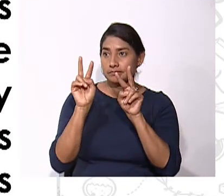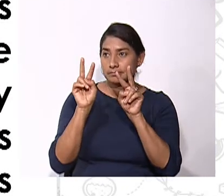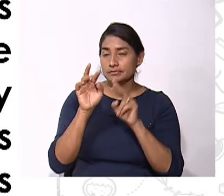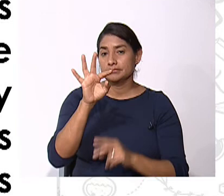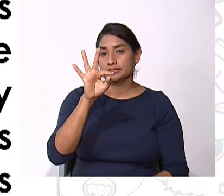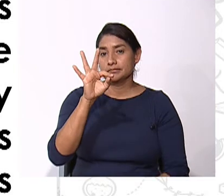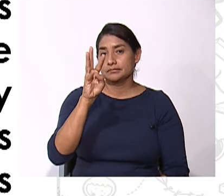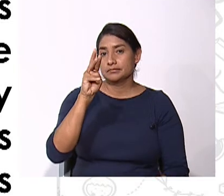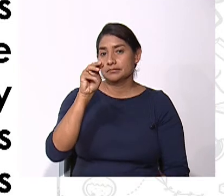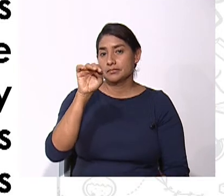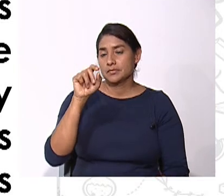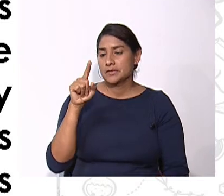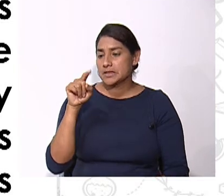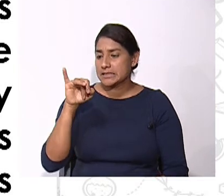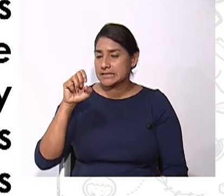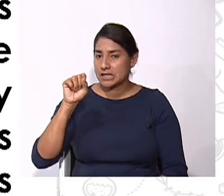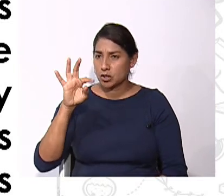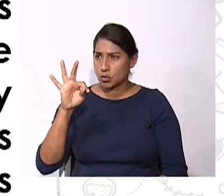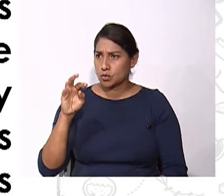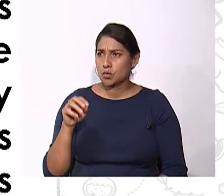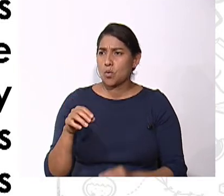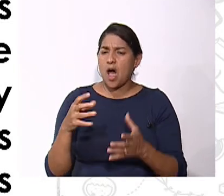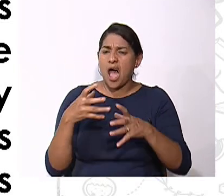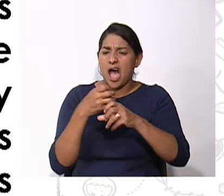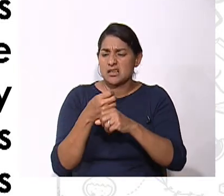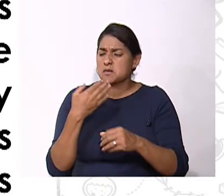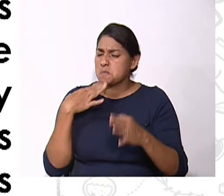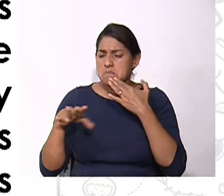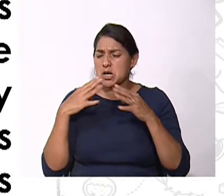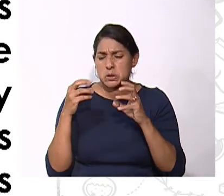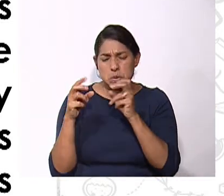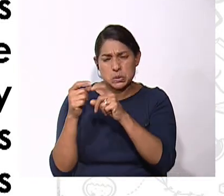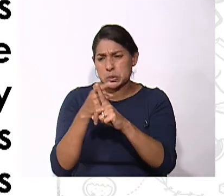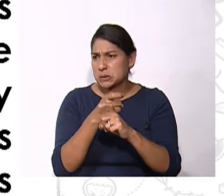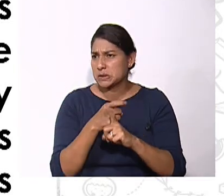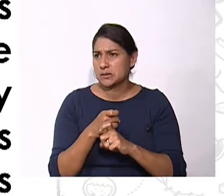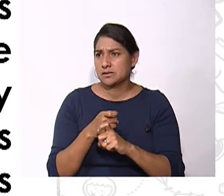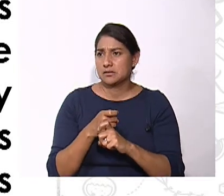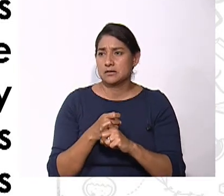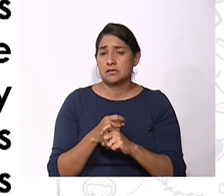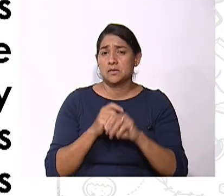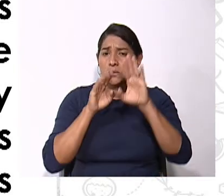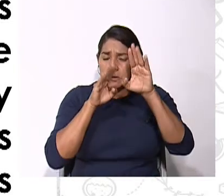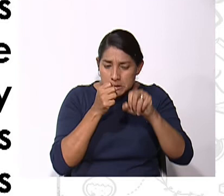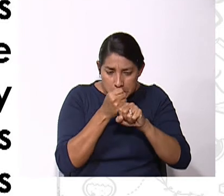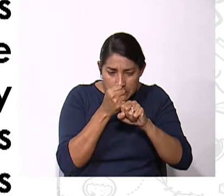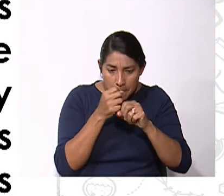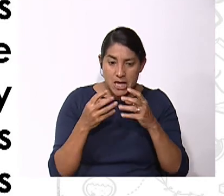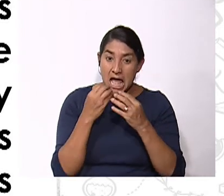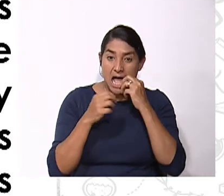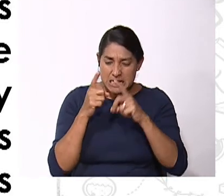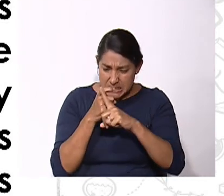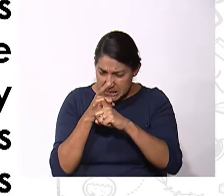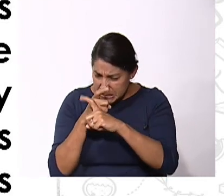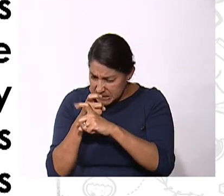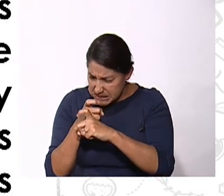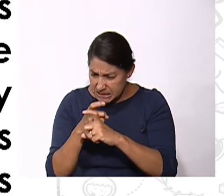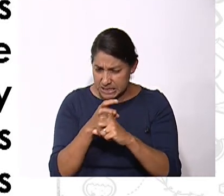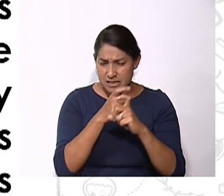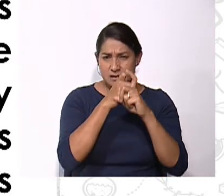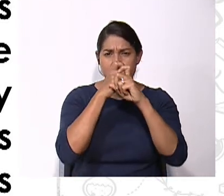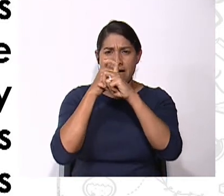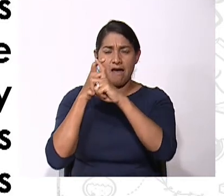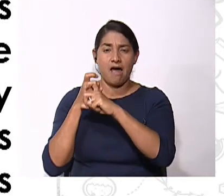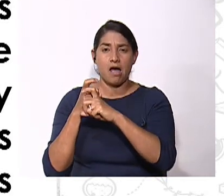Termitas, insectos, ocasionar muchos daños, las obreras comienzan a devorarla.